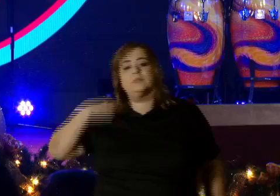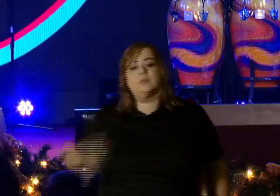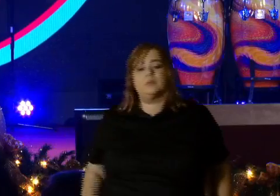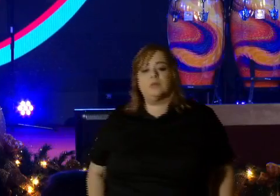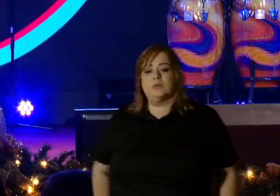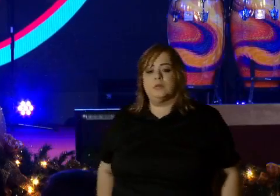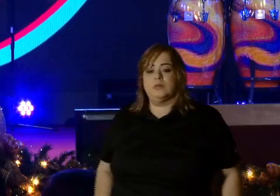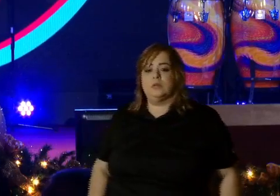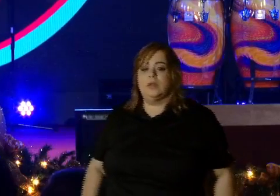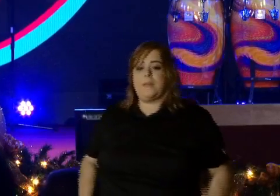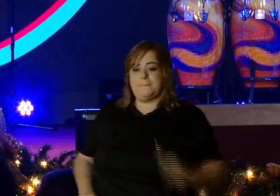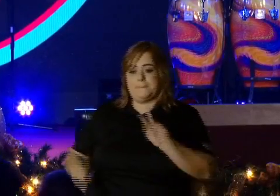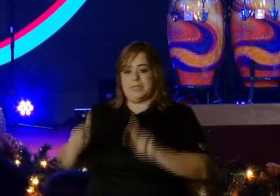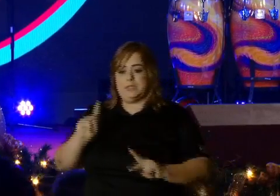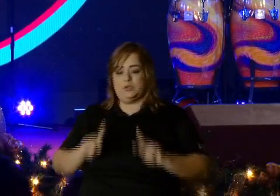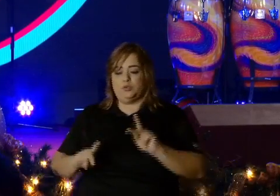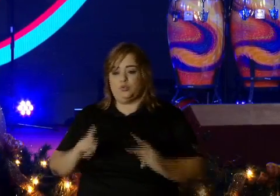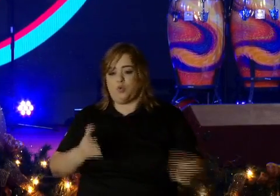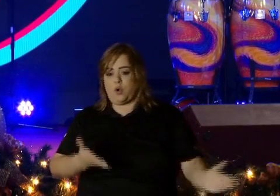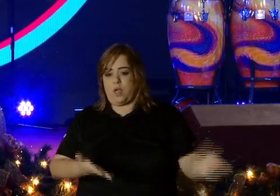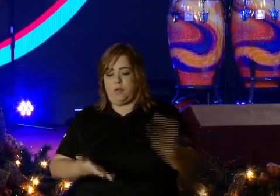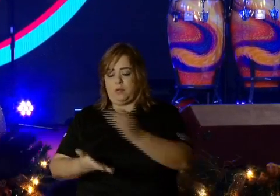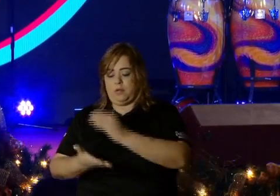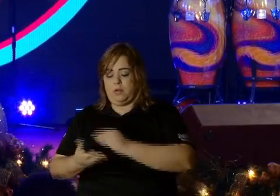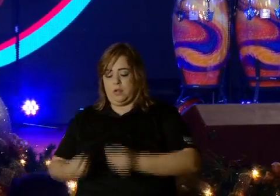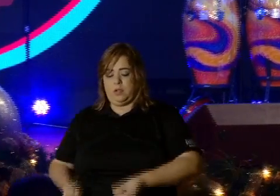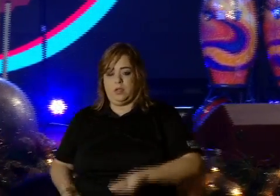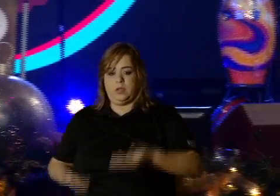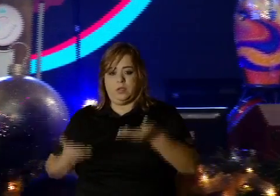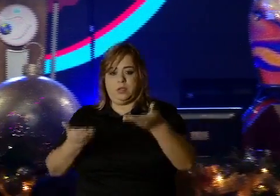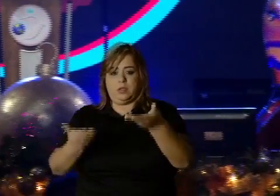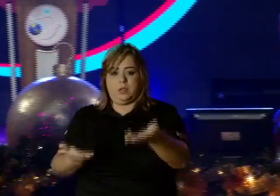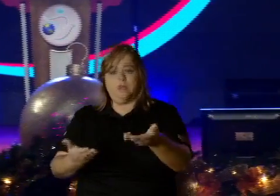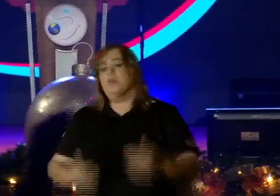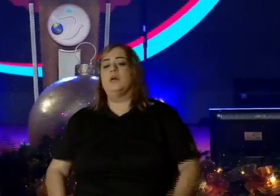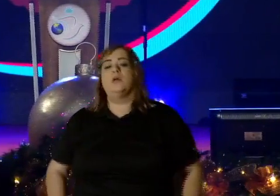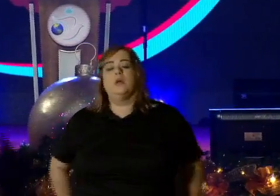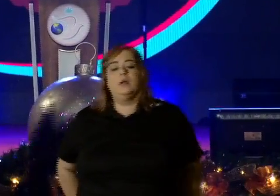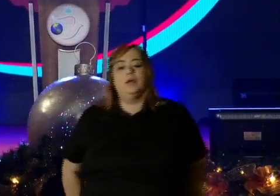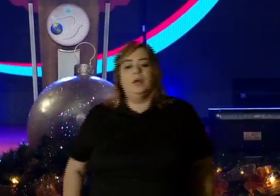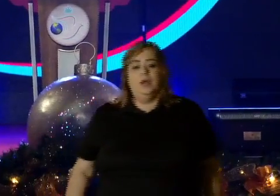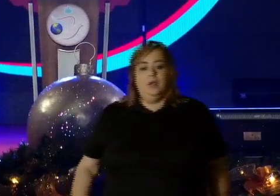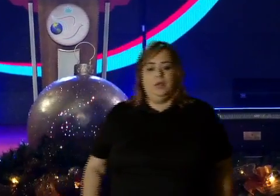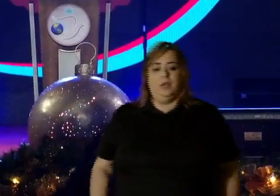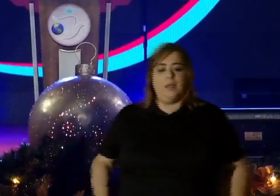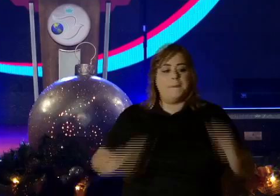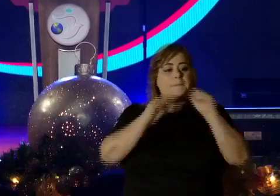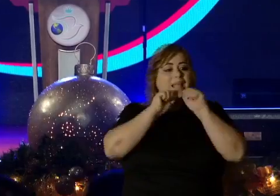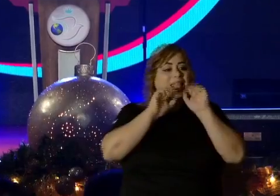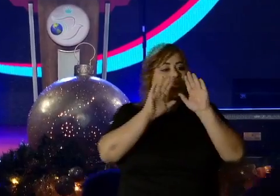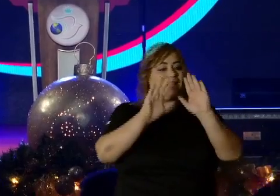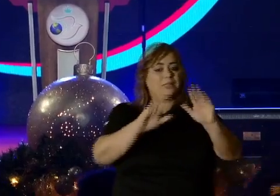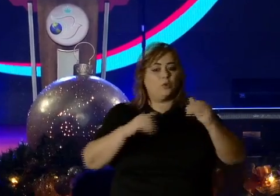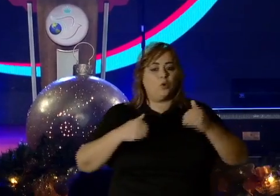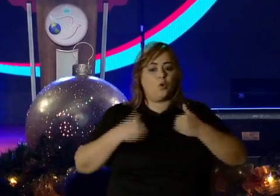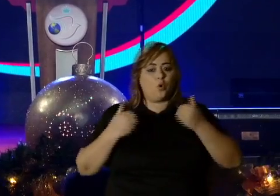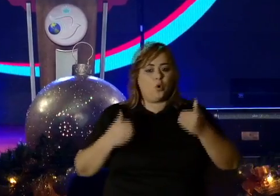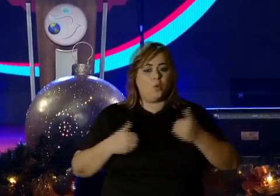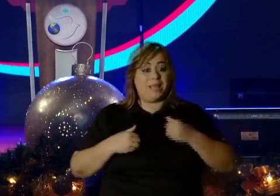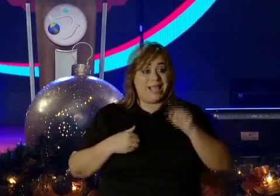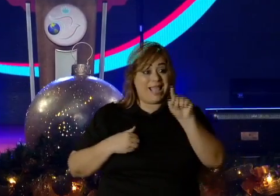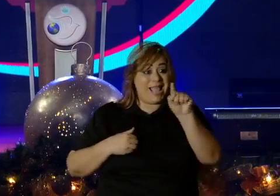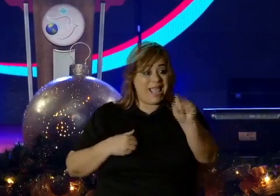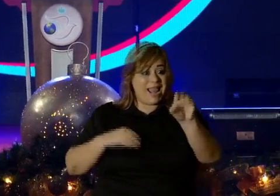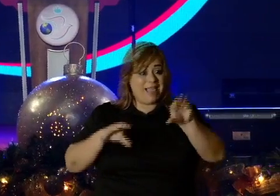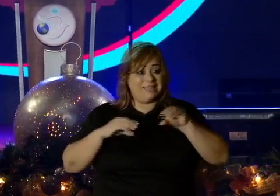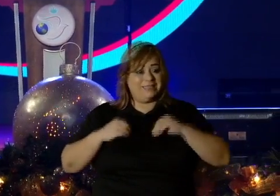que no pudo ofrendar, haga, no se vaya de esta casa sin pactar esa palabra. Dios bendiga a este joven que viene a recibir a